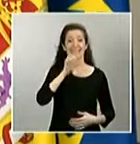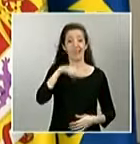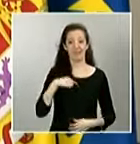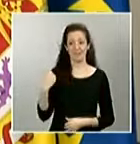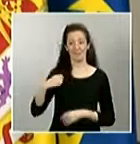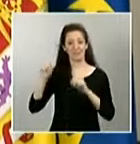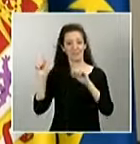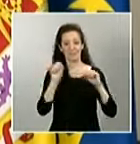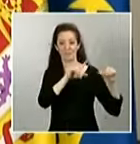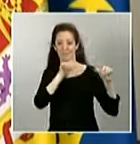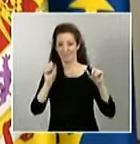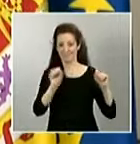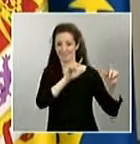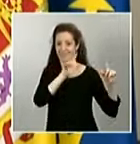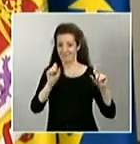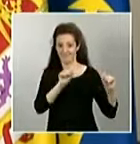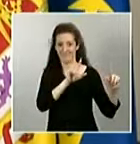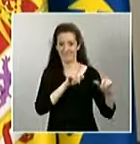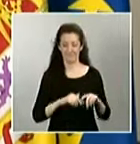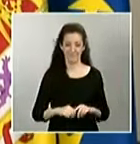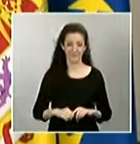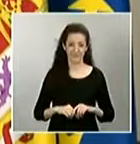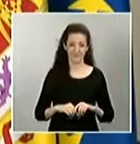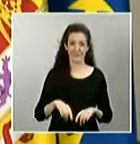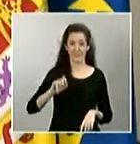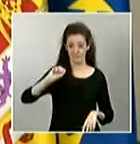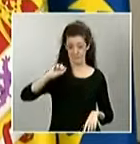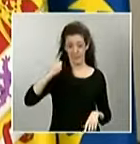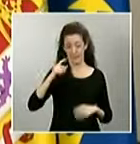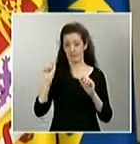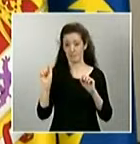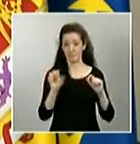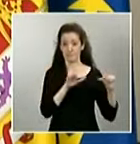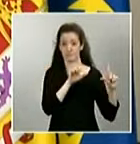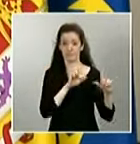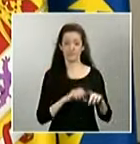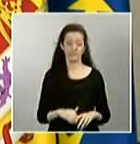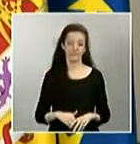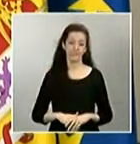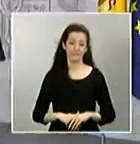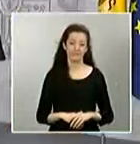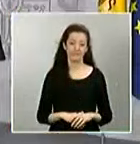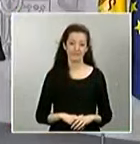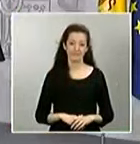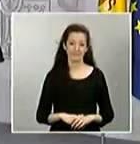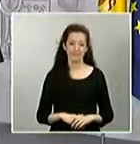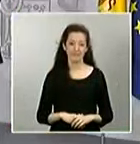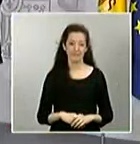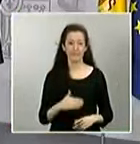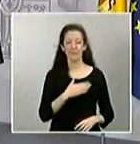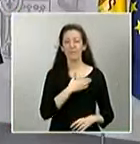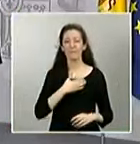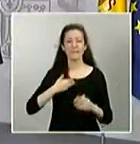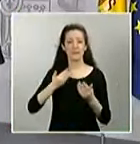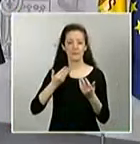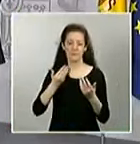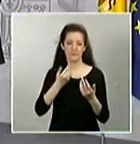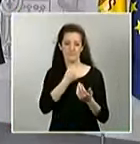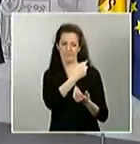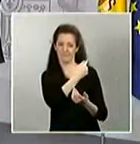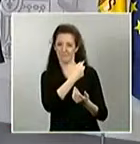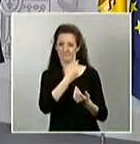Si pasamos a la primera transparencia, aquí lo que intento reflejar es normalmente la Seguridad